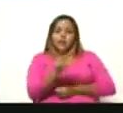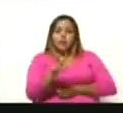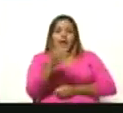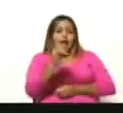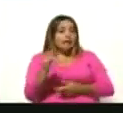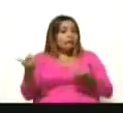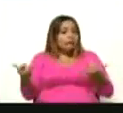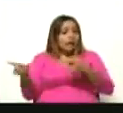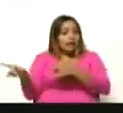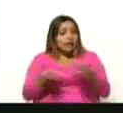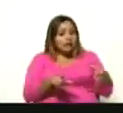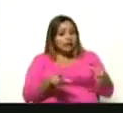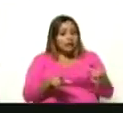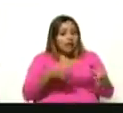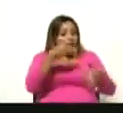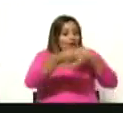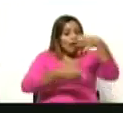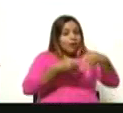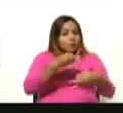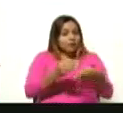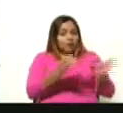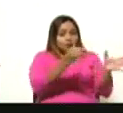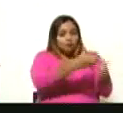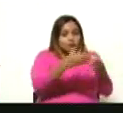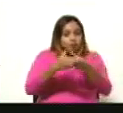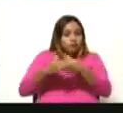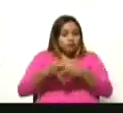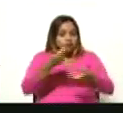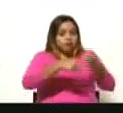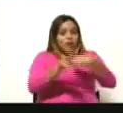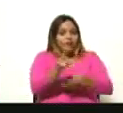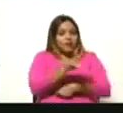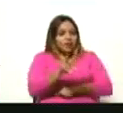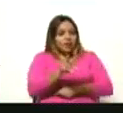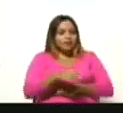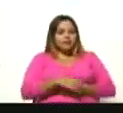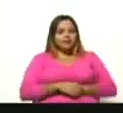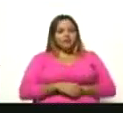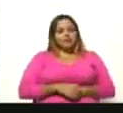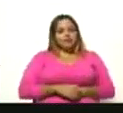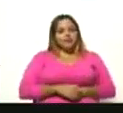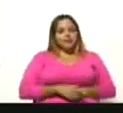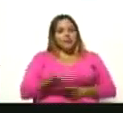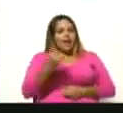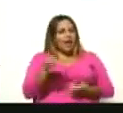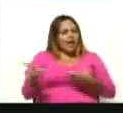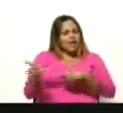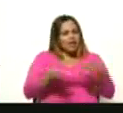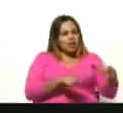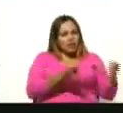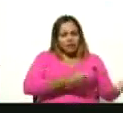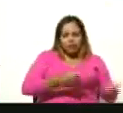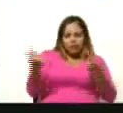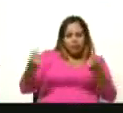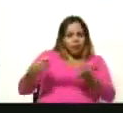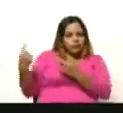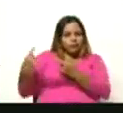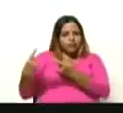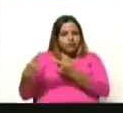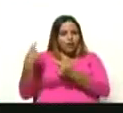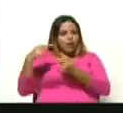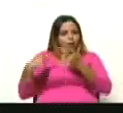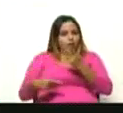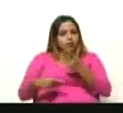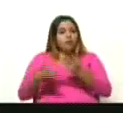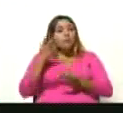ya lista, y lo hablo frente a sectores productivos venezolanos con total confianza, donde estamos listos para exportación en productos del